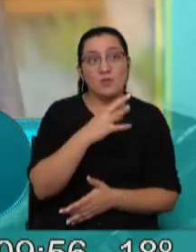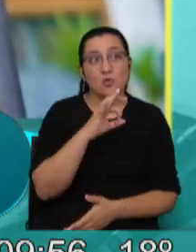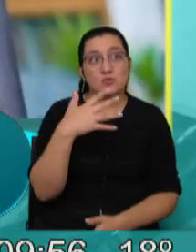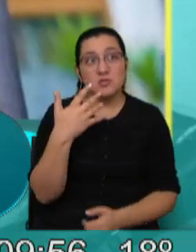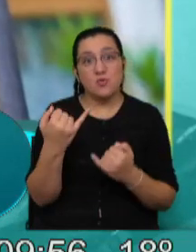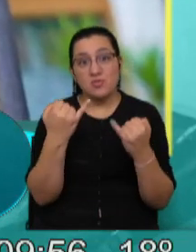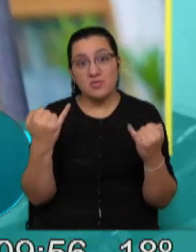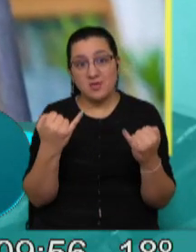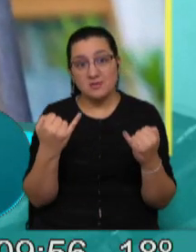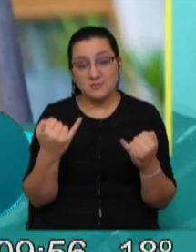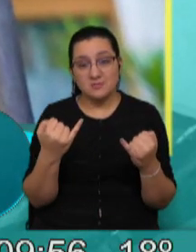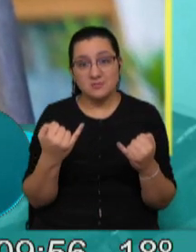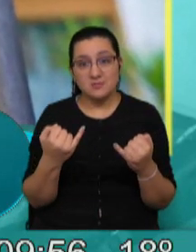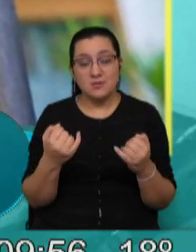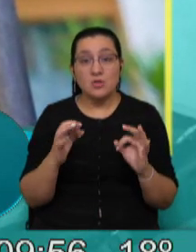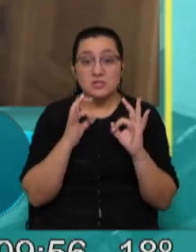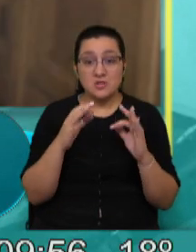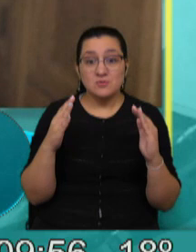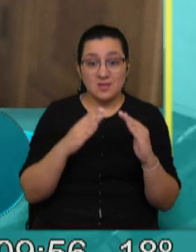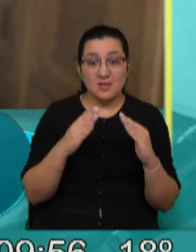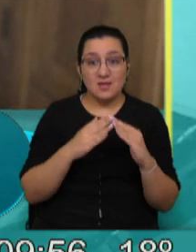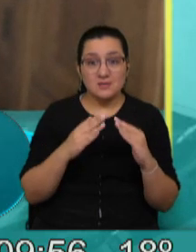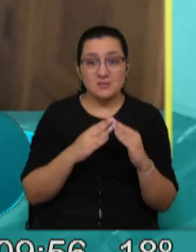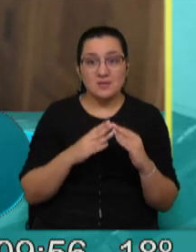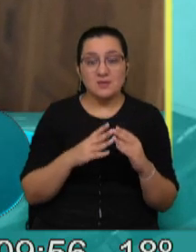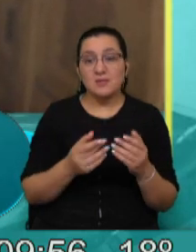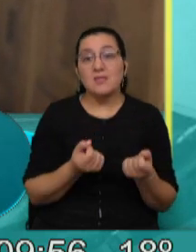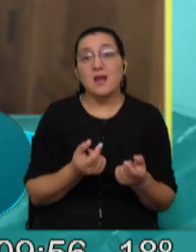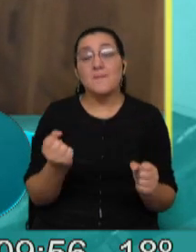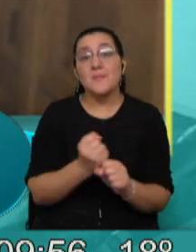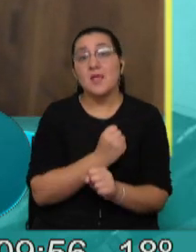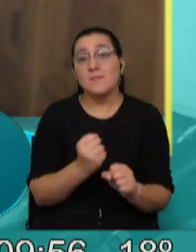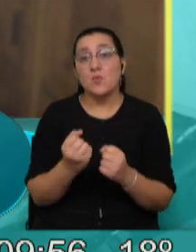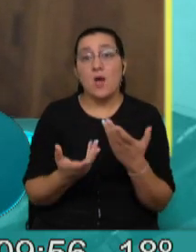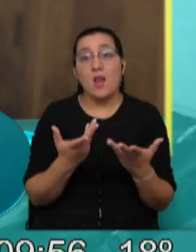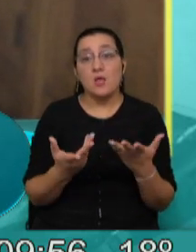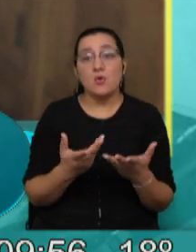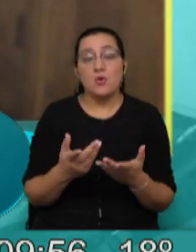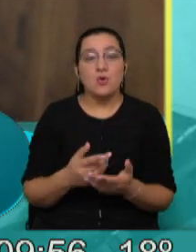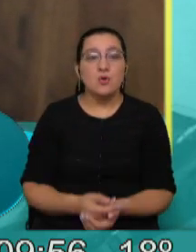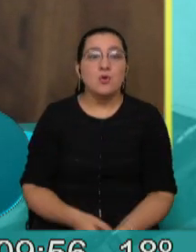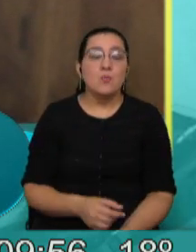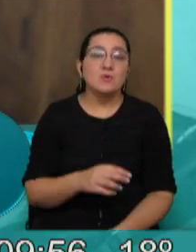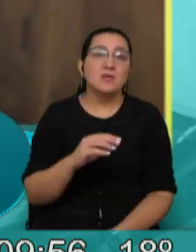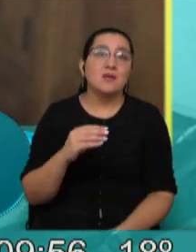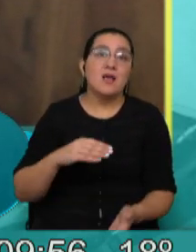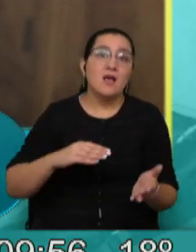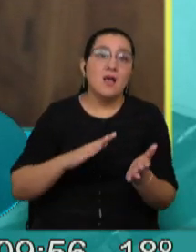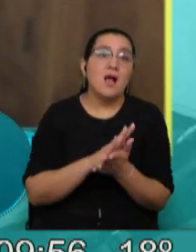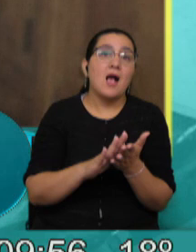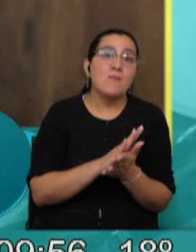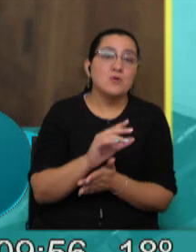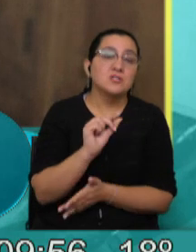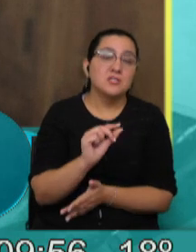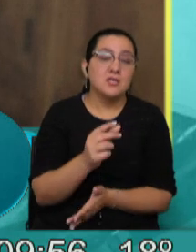no mucho más, cuando llegamos a casa, llegar con ciertos premios, tipo, hay golosinas para perros, puede ser pedacitos de jamón chiquito, no lo vamos a